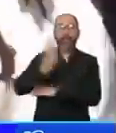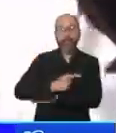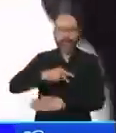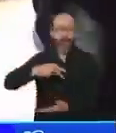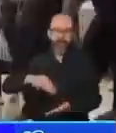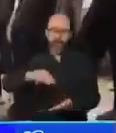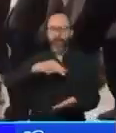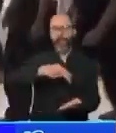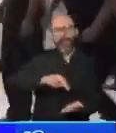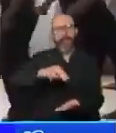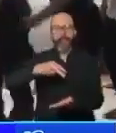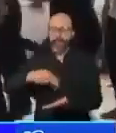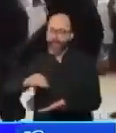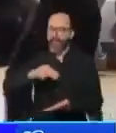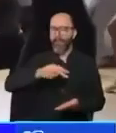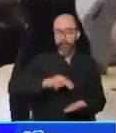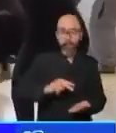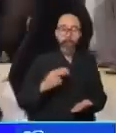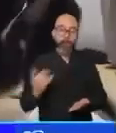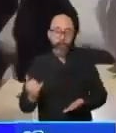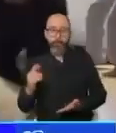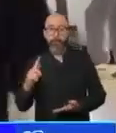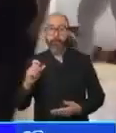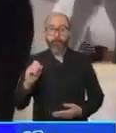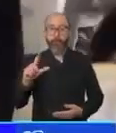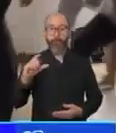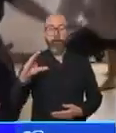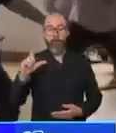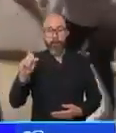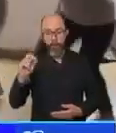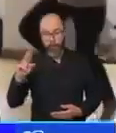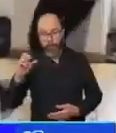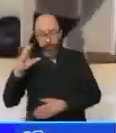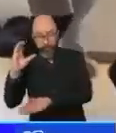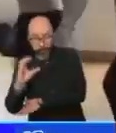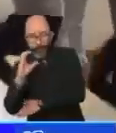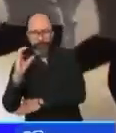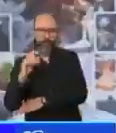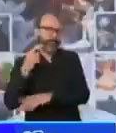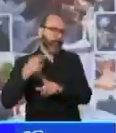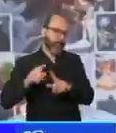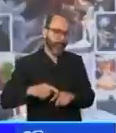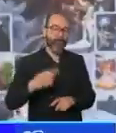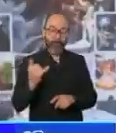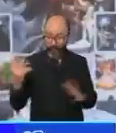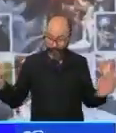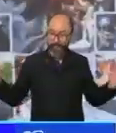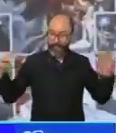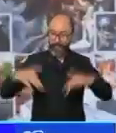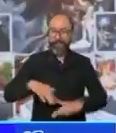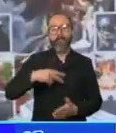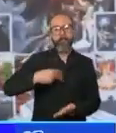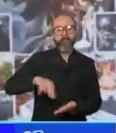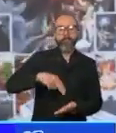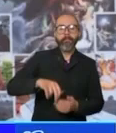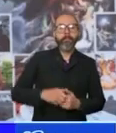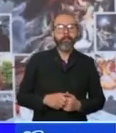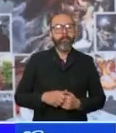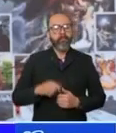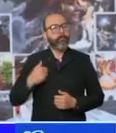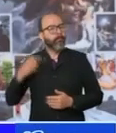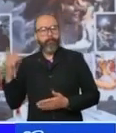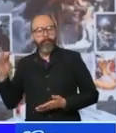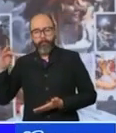talleres formativos entre géneros de folclore colombiano, bailes latinos, afro, contemporáneo y danza urbana. Vine a realizar unos talleres